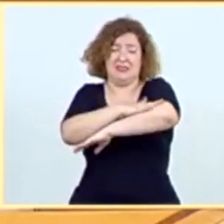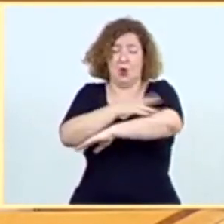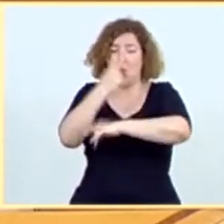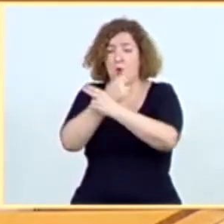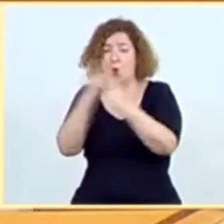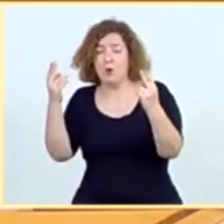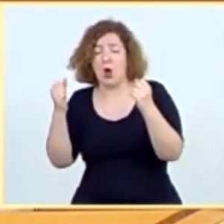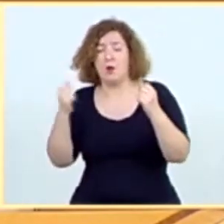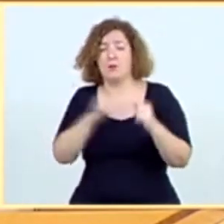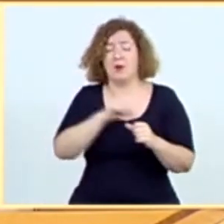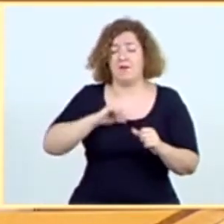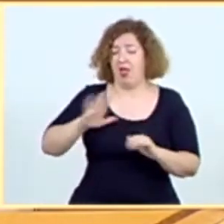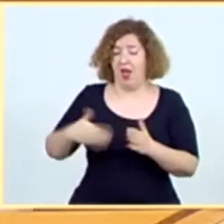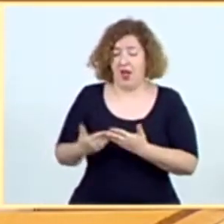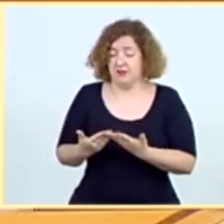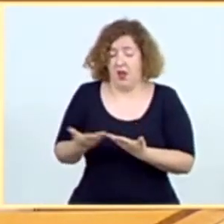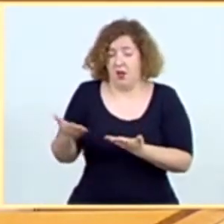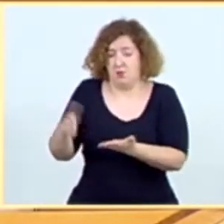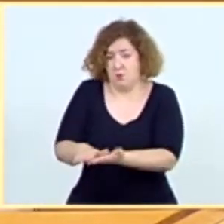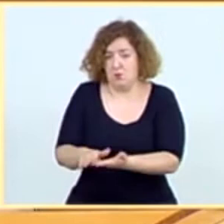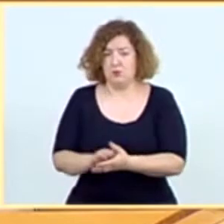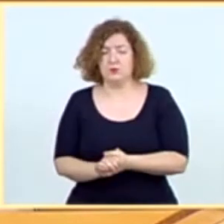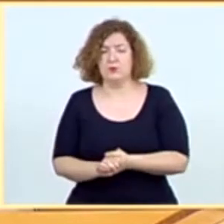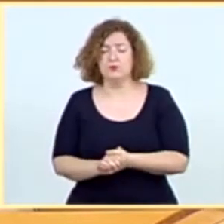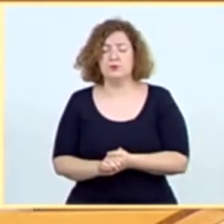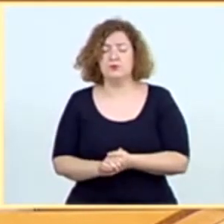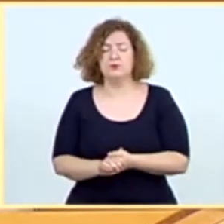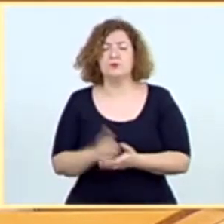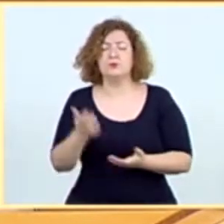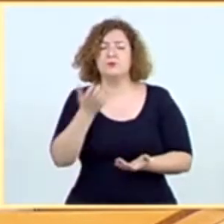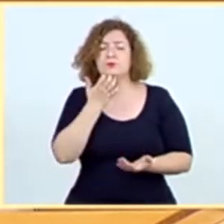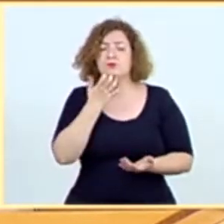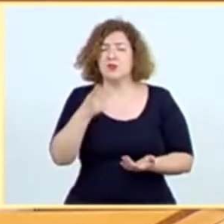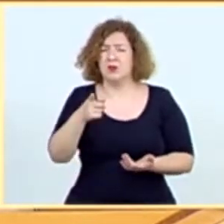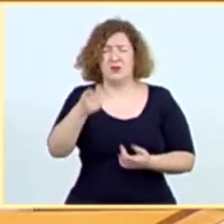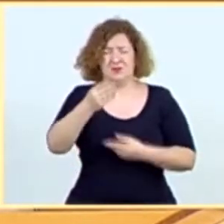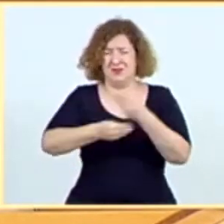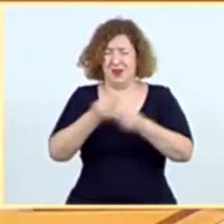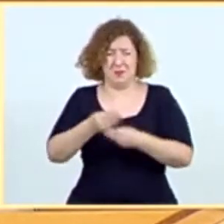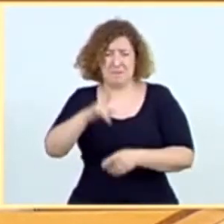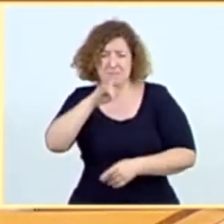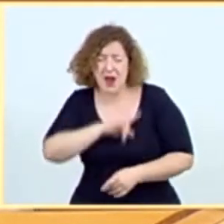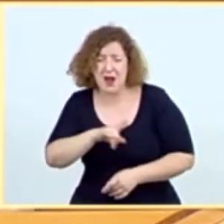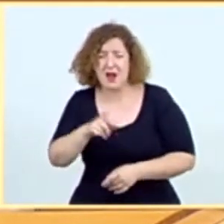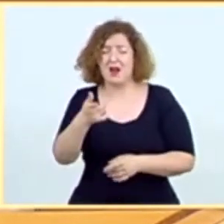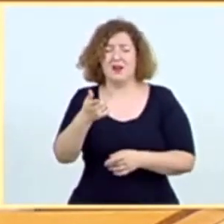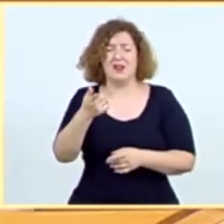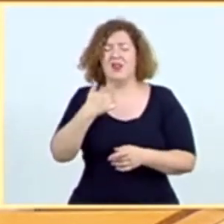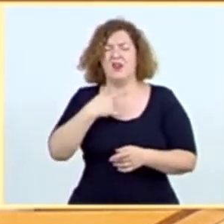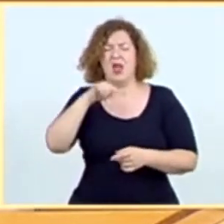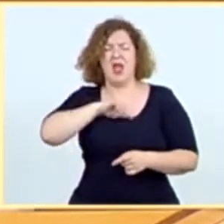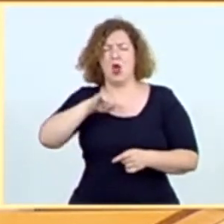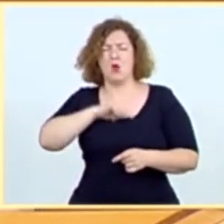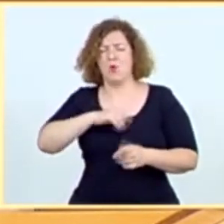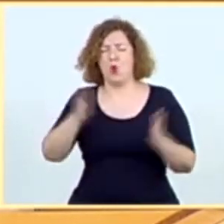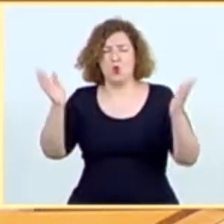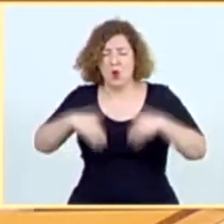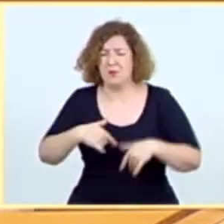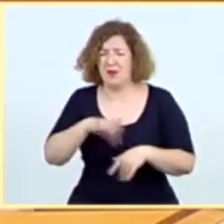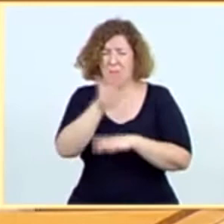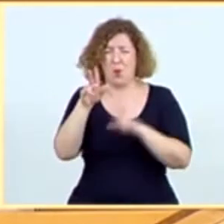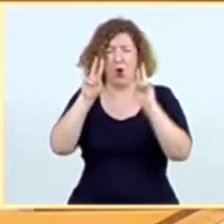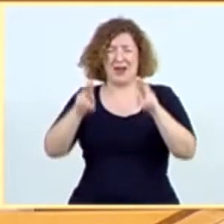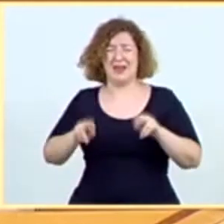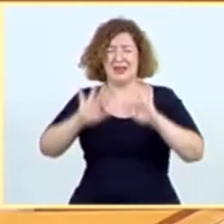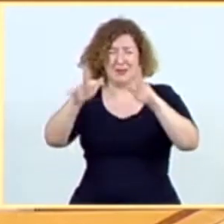o públicas, hasta el final de sus vidas. Ustedes, con su negligencia y sus decisiones inmorales, convirtieron las residencias en casas del horror y de la